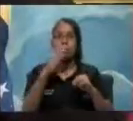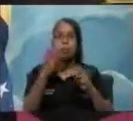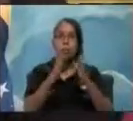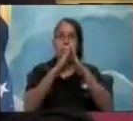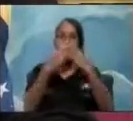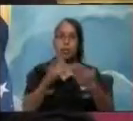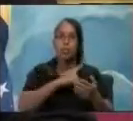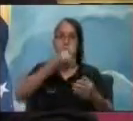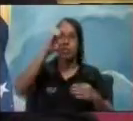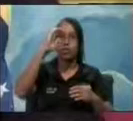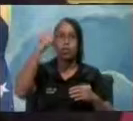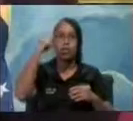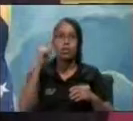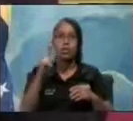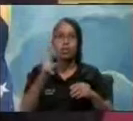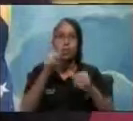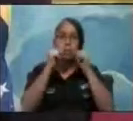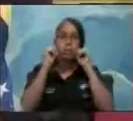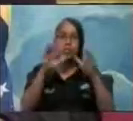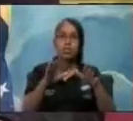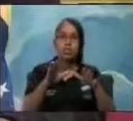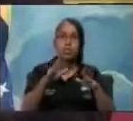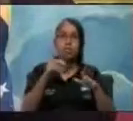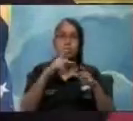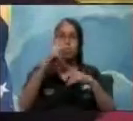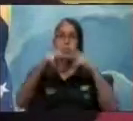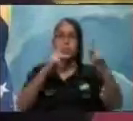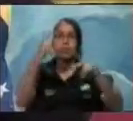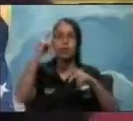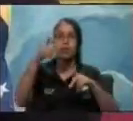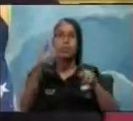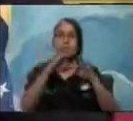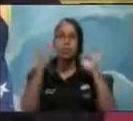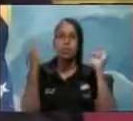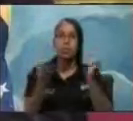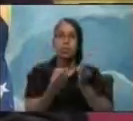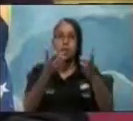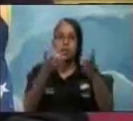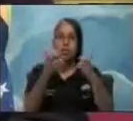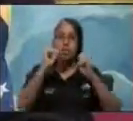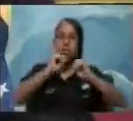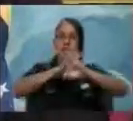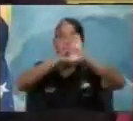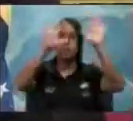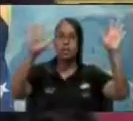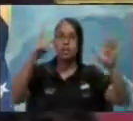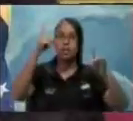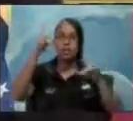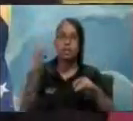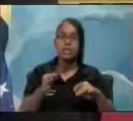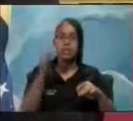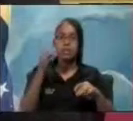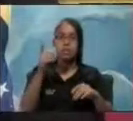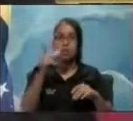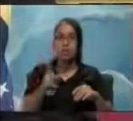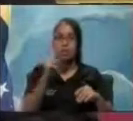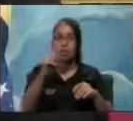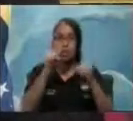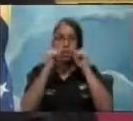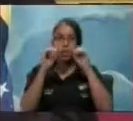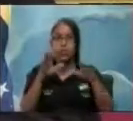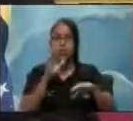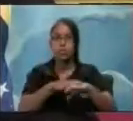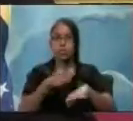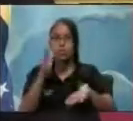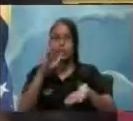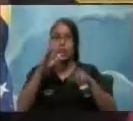para que tenga bendición, para que sea prosperado, para que su familia reciba el milagro, y siempre serás una bendición porque estás